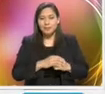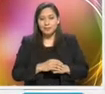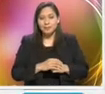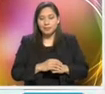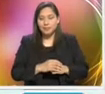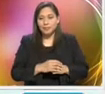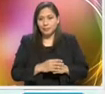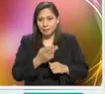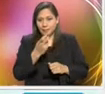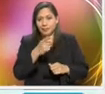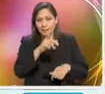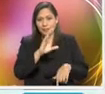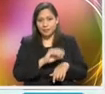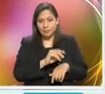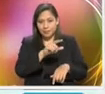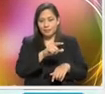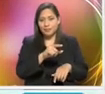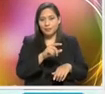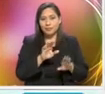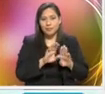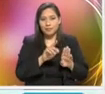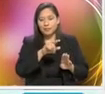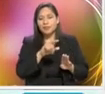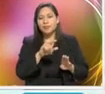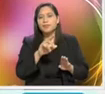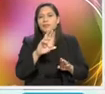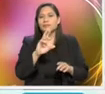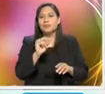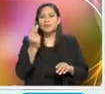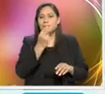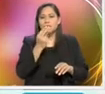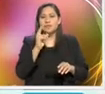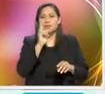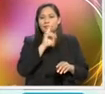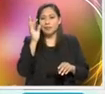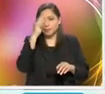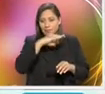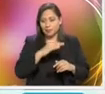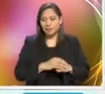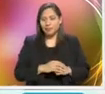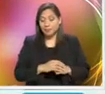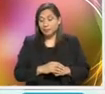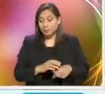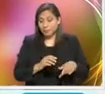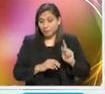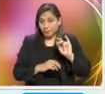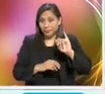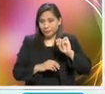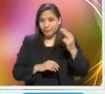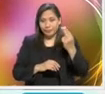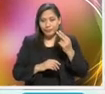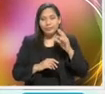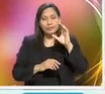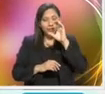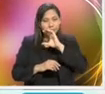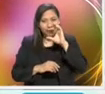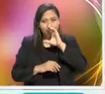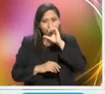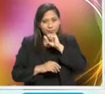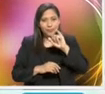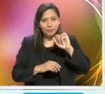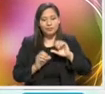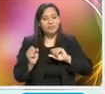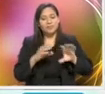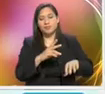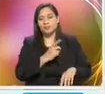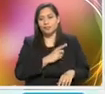Entonces esto le permite tal vez no tener esta necesidad de oxígeno. Sin embargo, sí requieren de una fuente de calor, o sea, tampoco los podemos